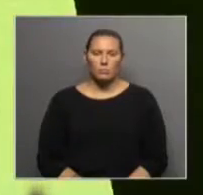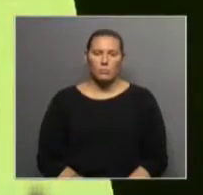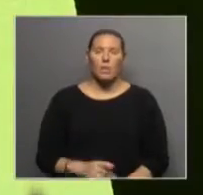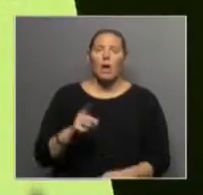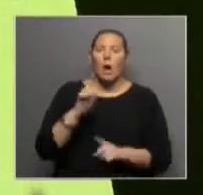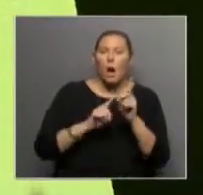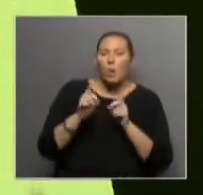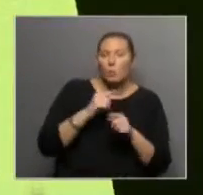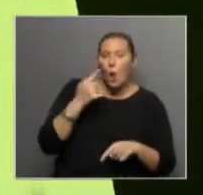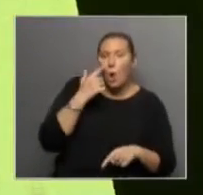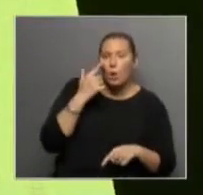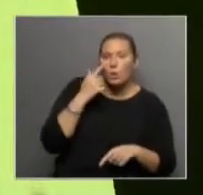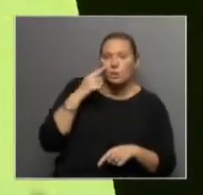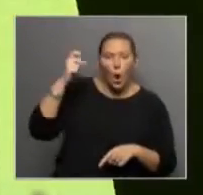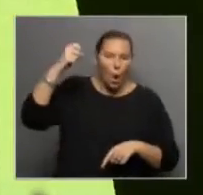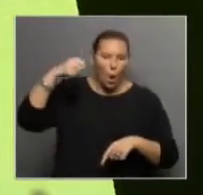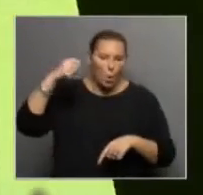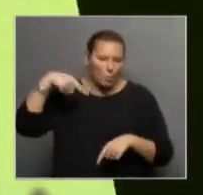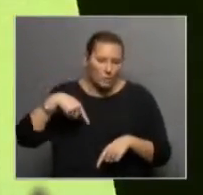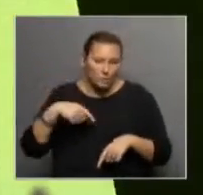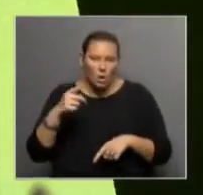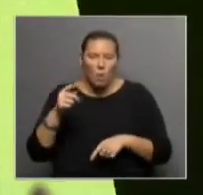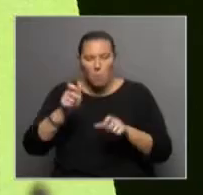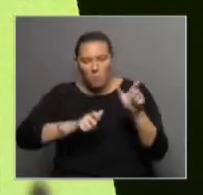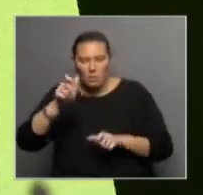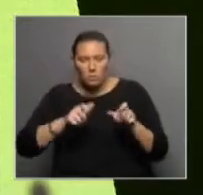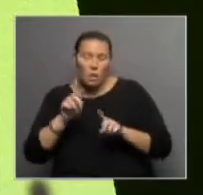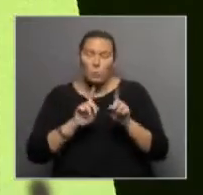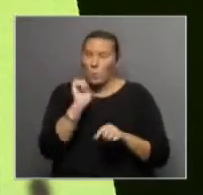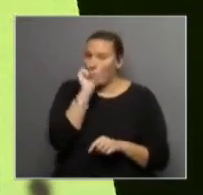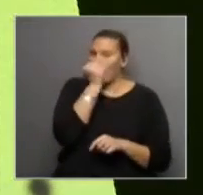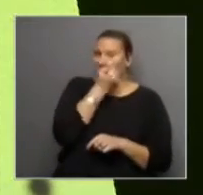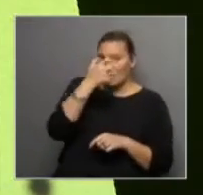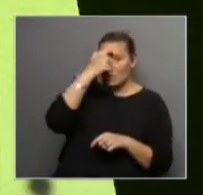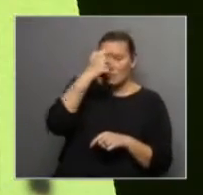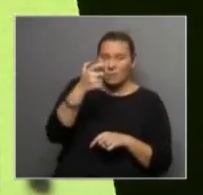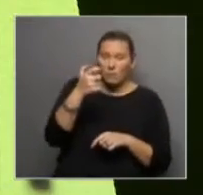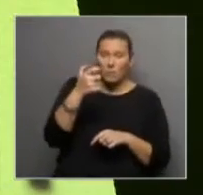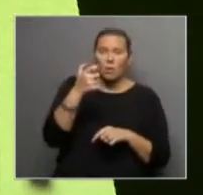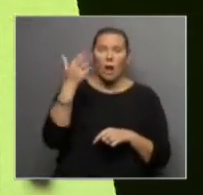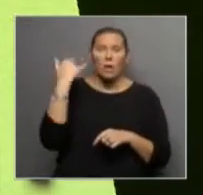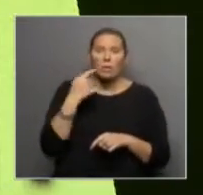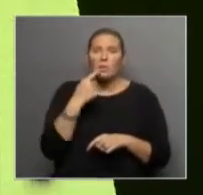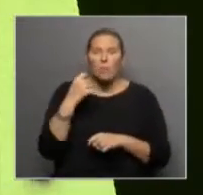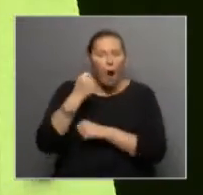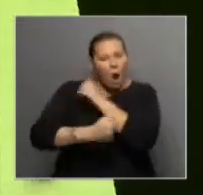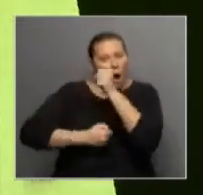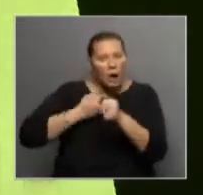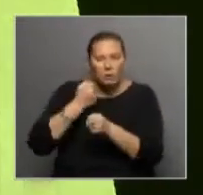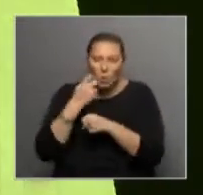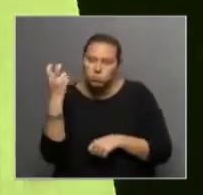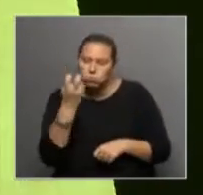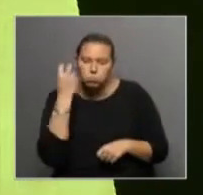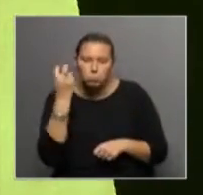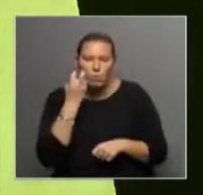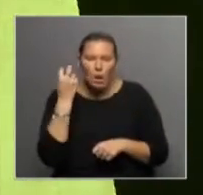Algunos son conocidos por la opinión pública, otros lo hacen desde el anonimato. Los científicos llevan, como decíamos, varias décadas buscando